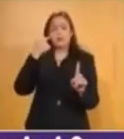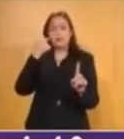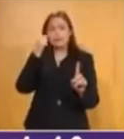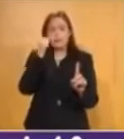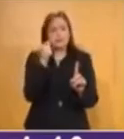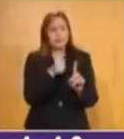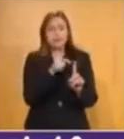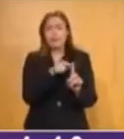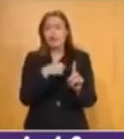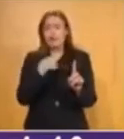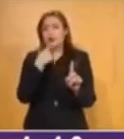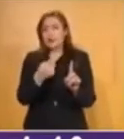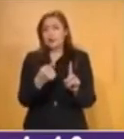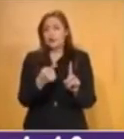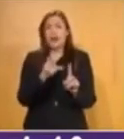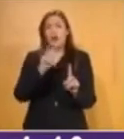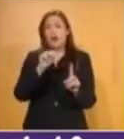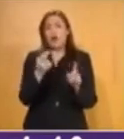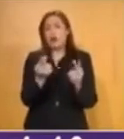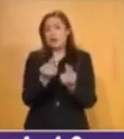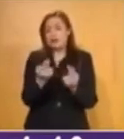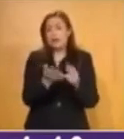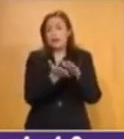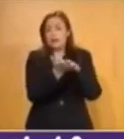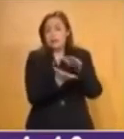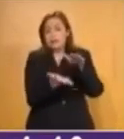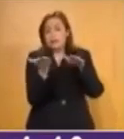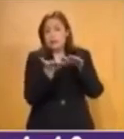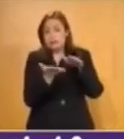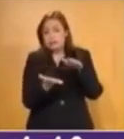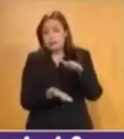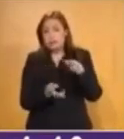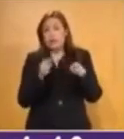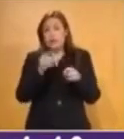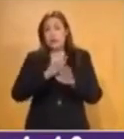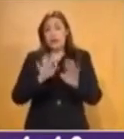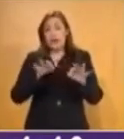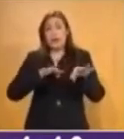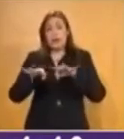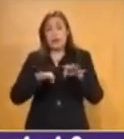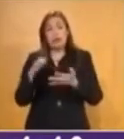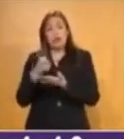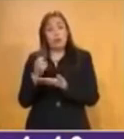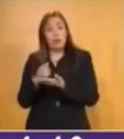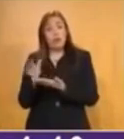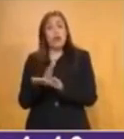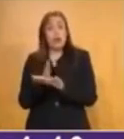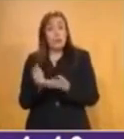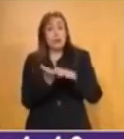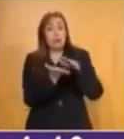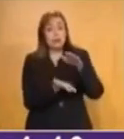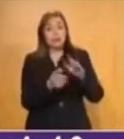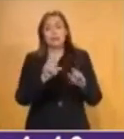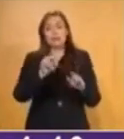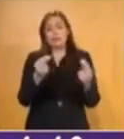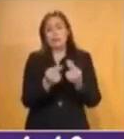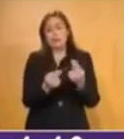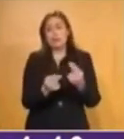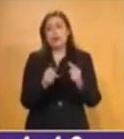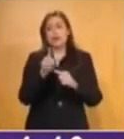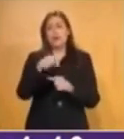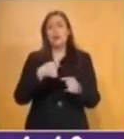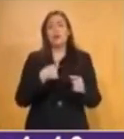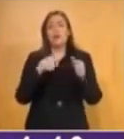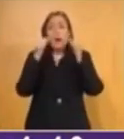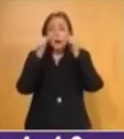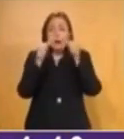de evidencias, si tú ya estás trabajando en tu libreta con las indicaciones que tu maestro te está dando a distancia. Bien, para poder